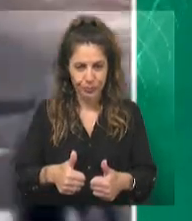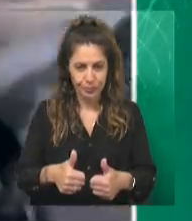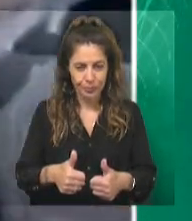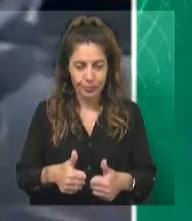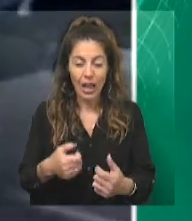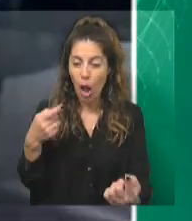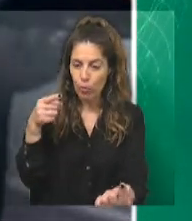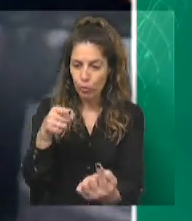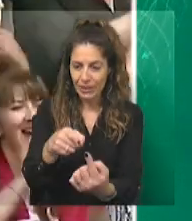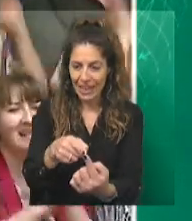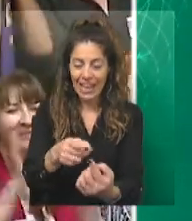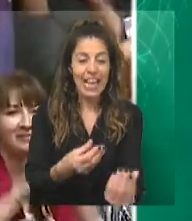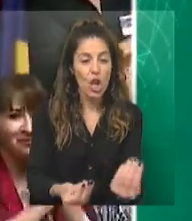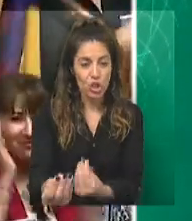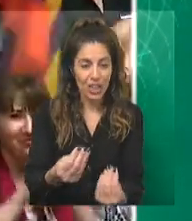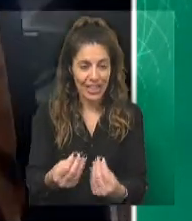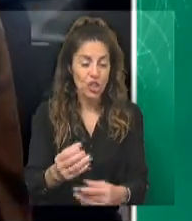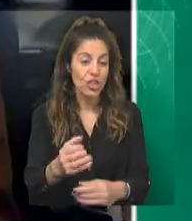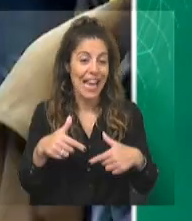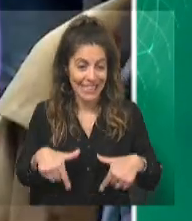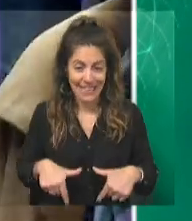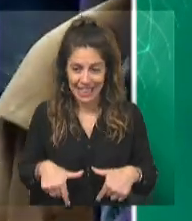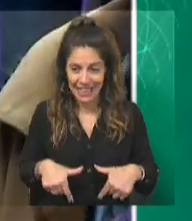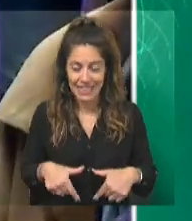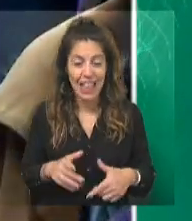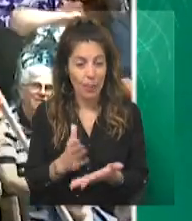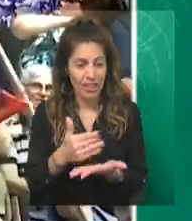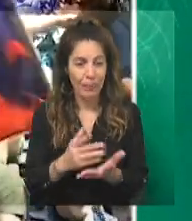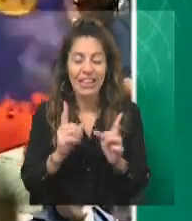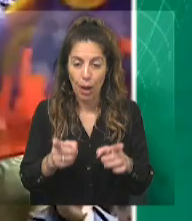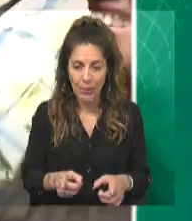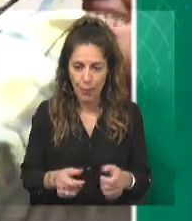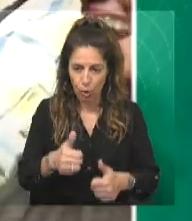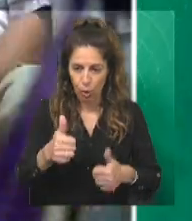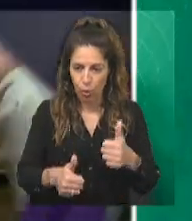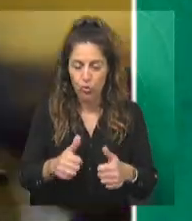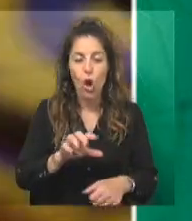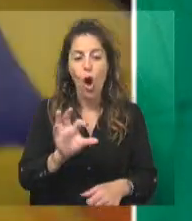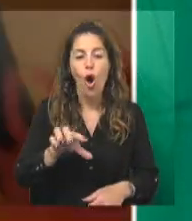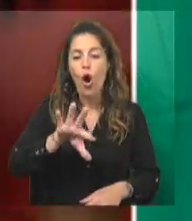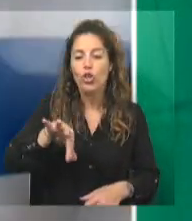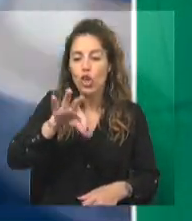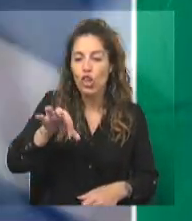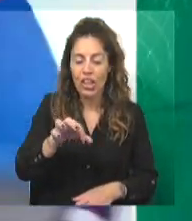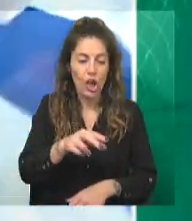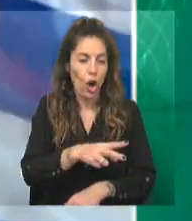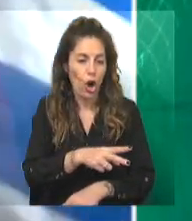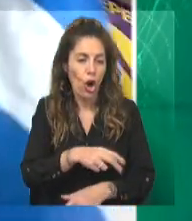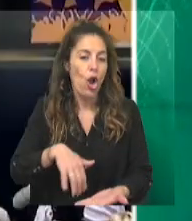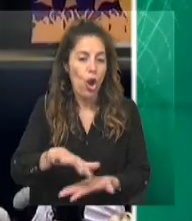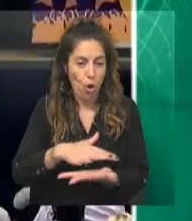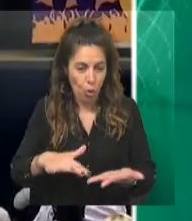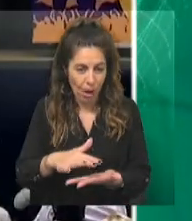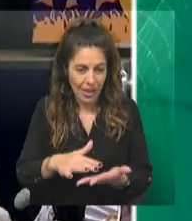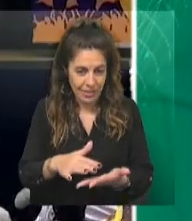apuntar a que los ingresos en las intendencias también sean por concurso o por sorteo en los cargos en los lugares que